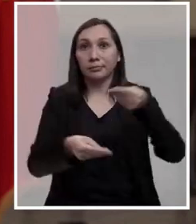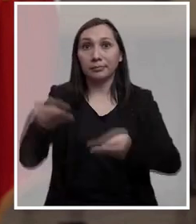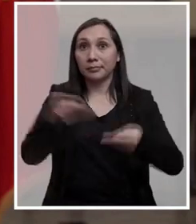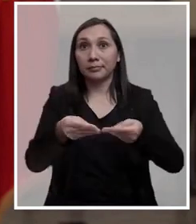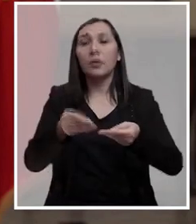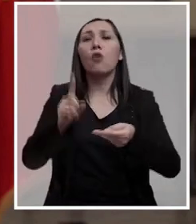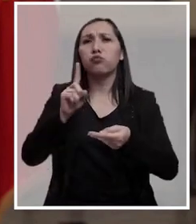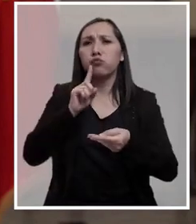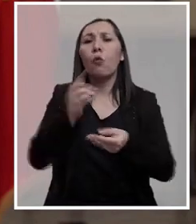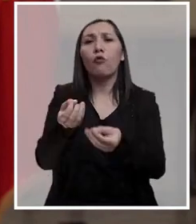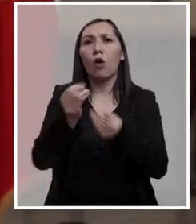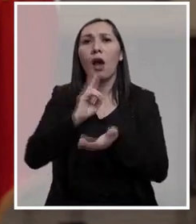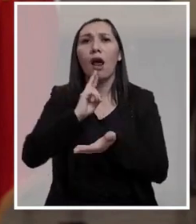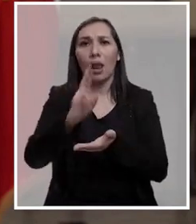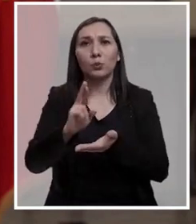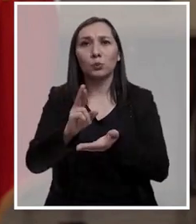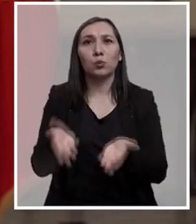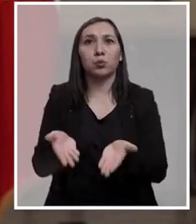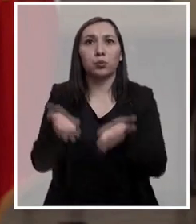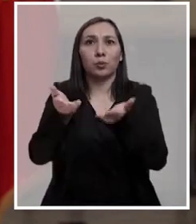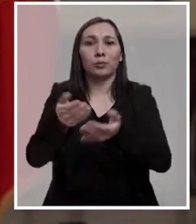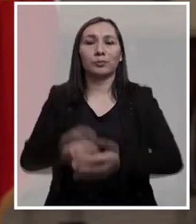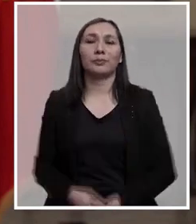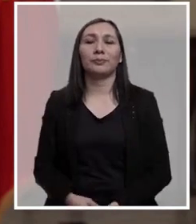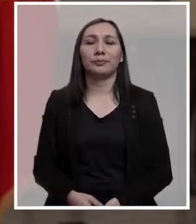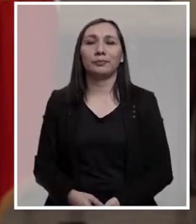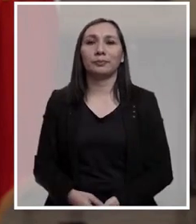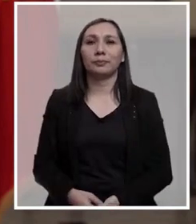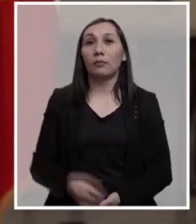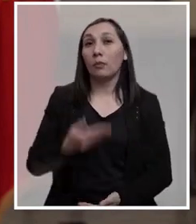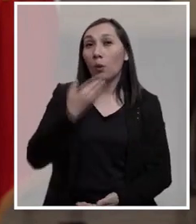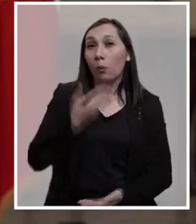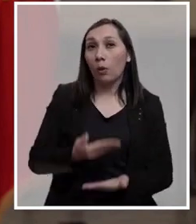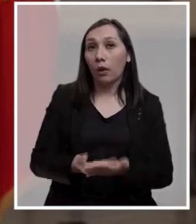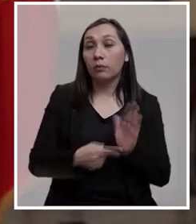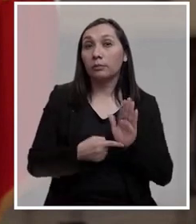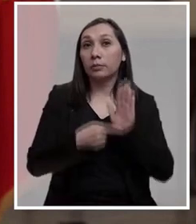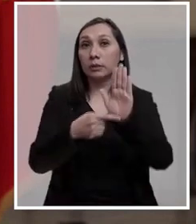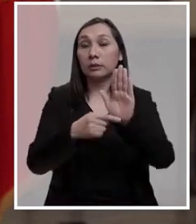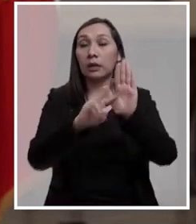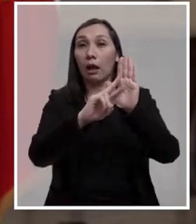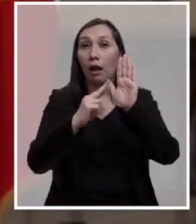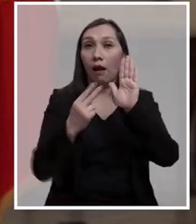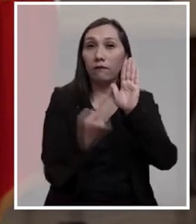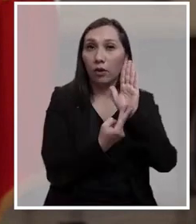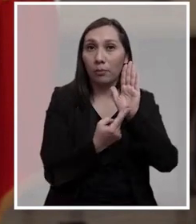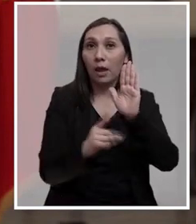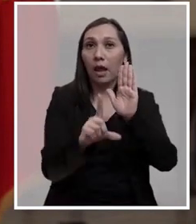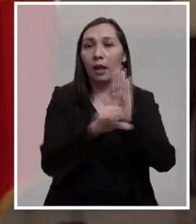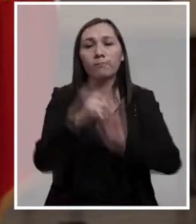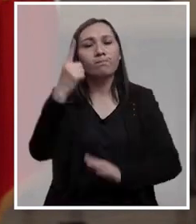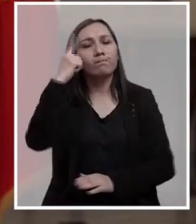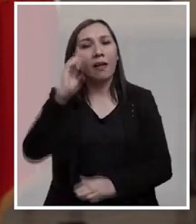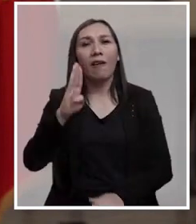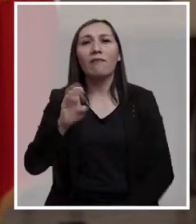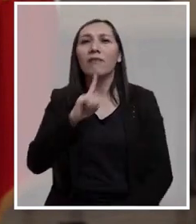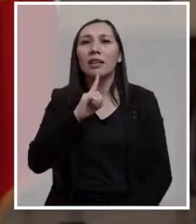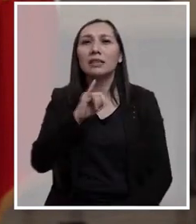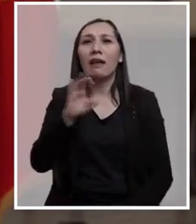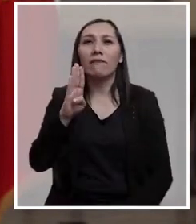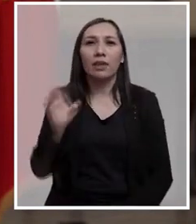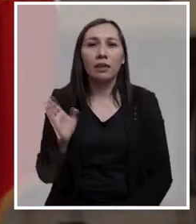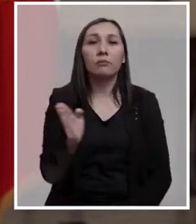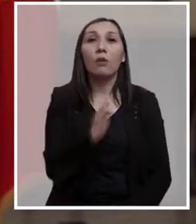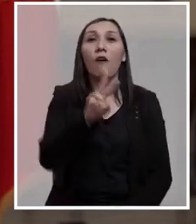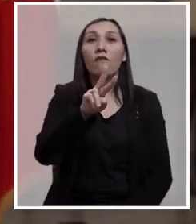mixtos tienen buenos resultados cuando presentamos esta reforma pienso en Betsabé